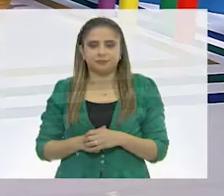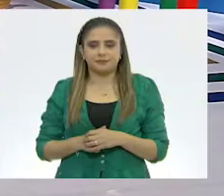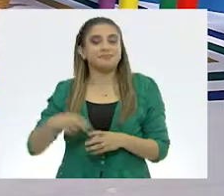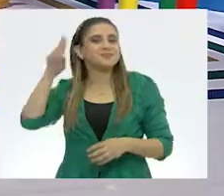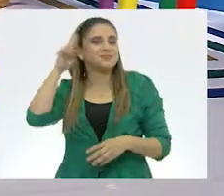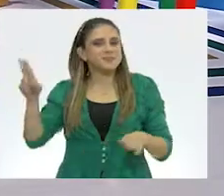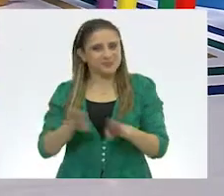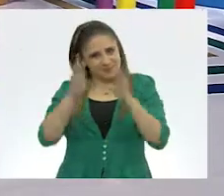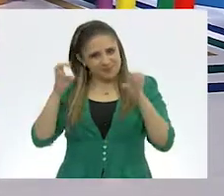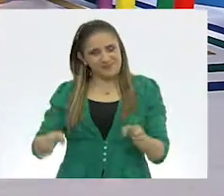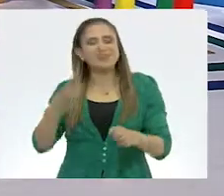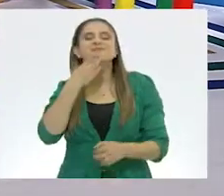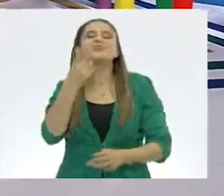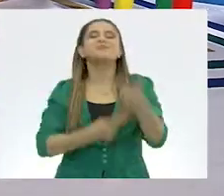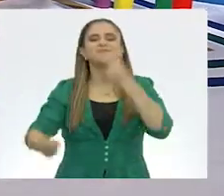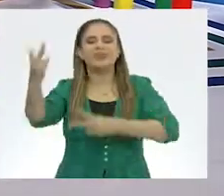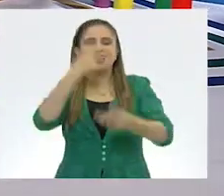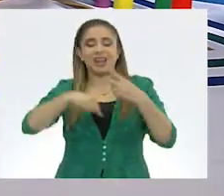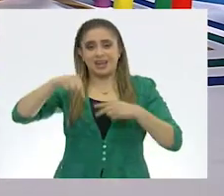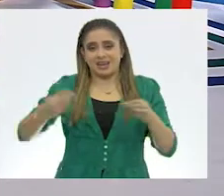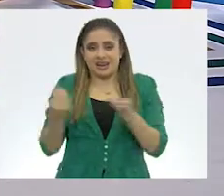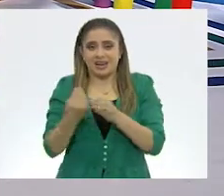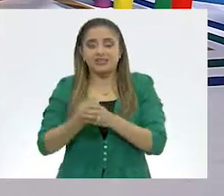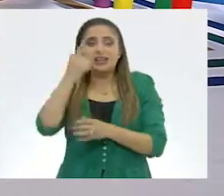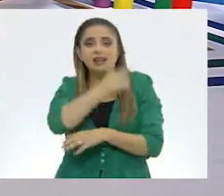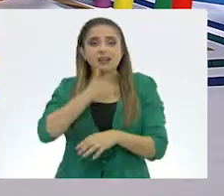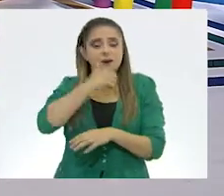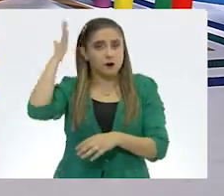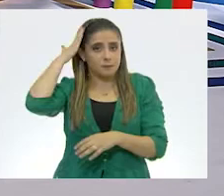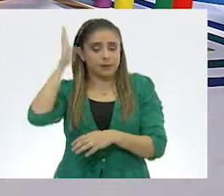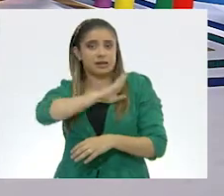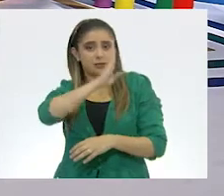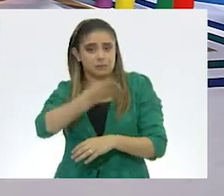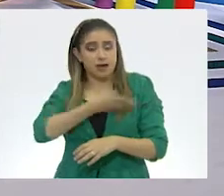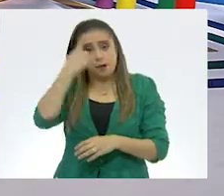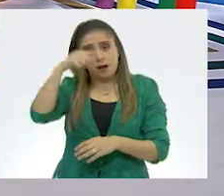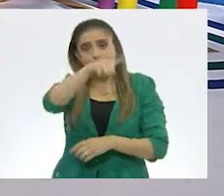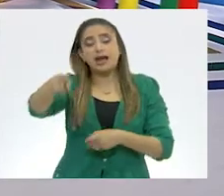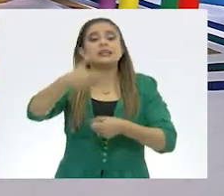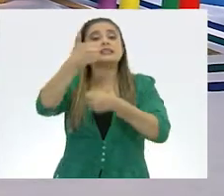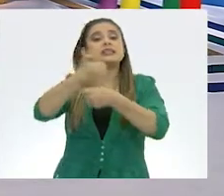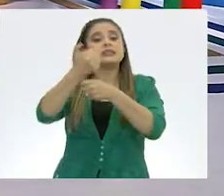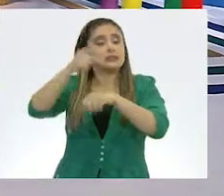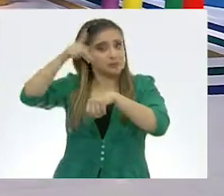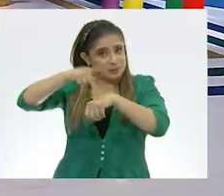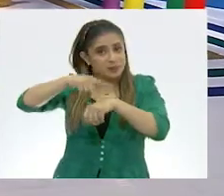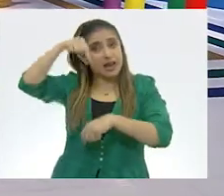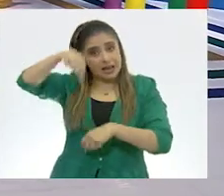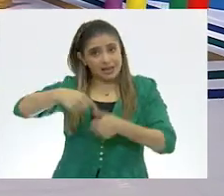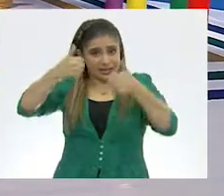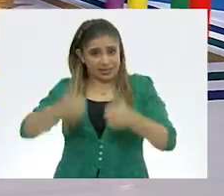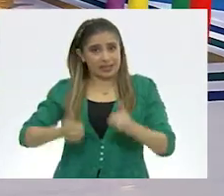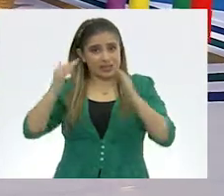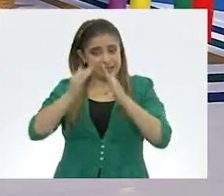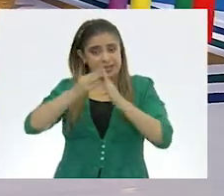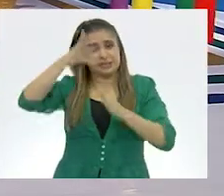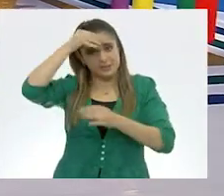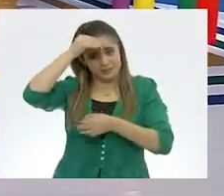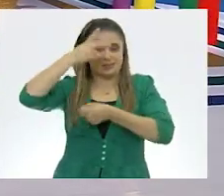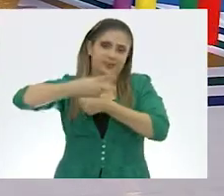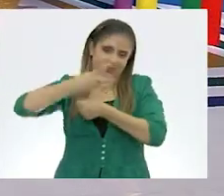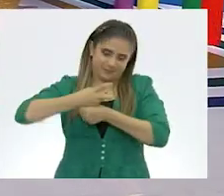están? Bienvenidas y bienvenidos a su sesión de lengua materna español para sexto grado en Aprende en Casa 2. Y espero que ya estén